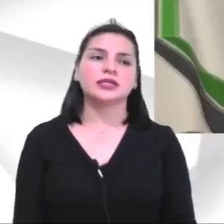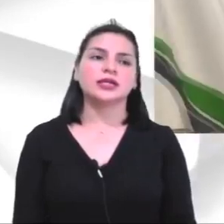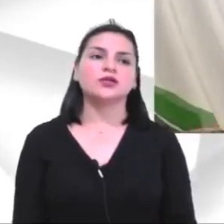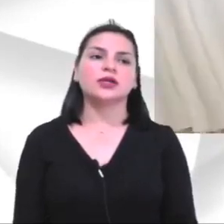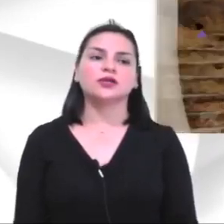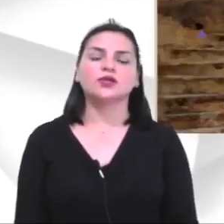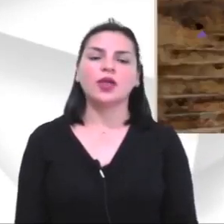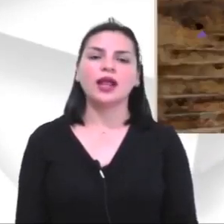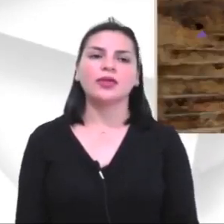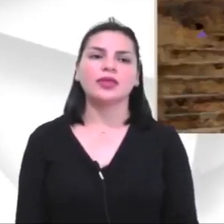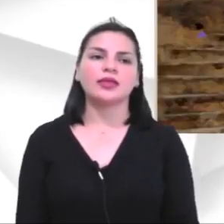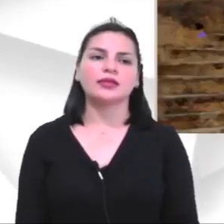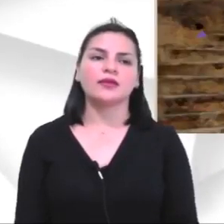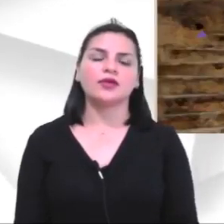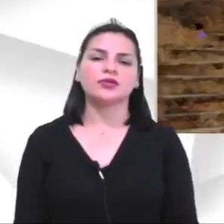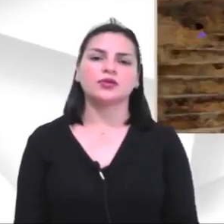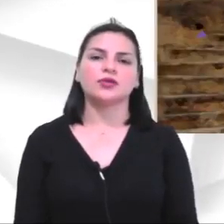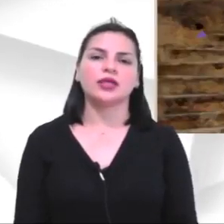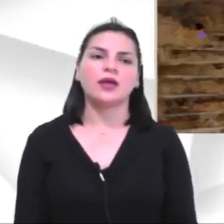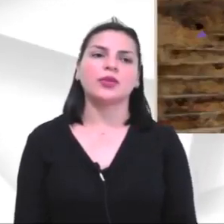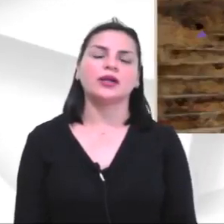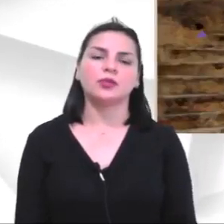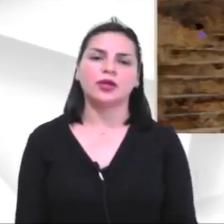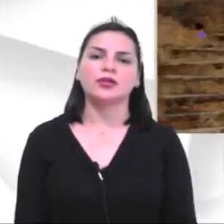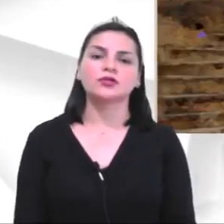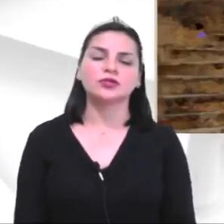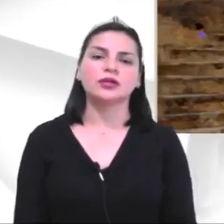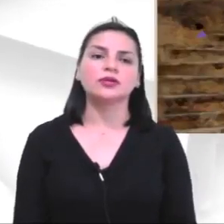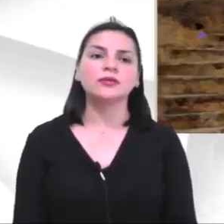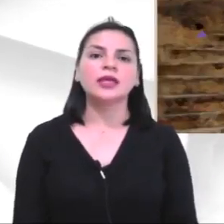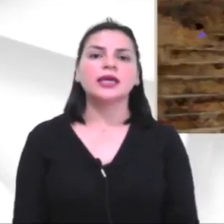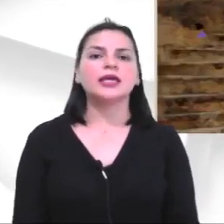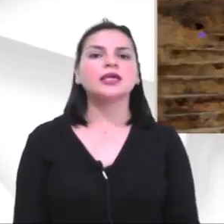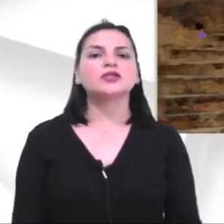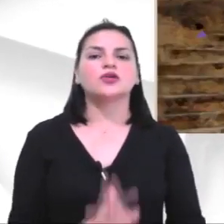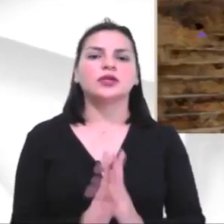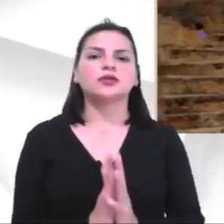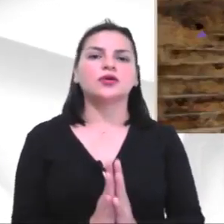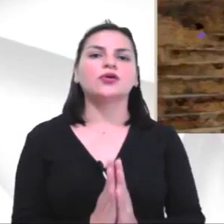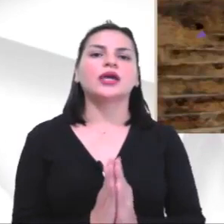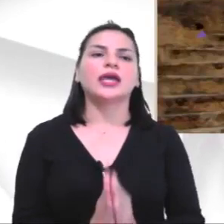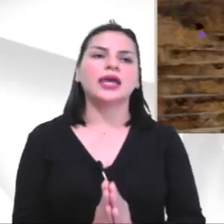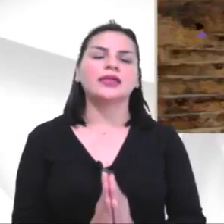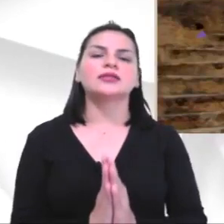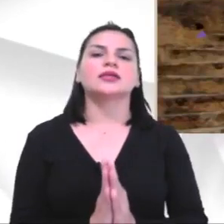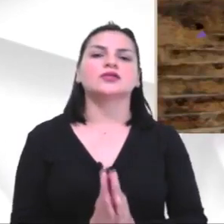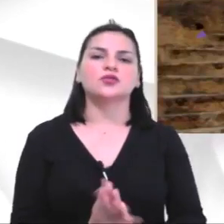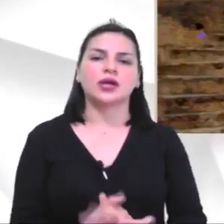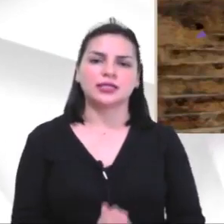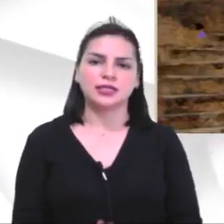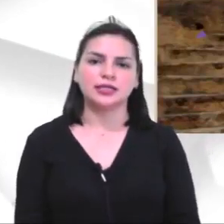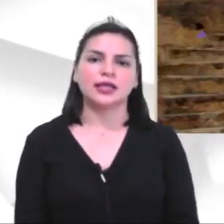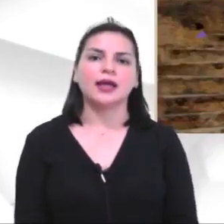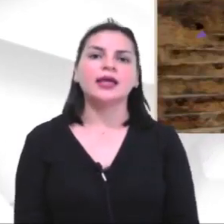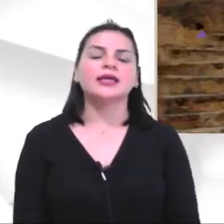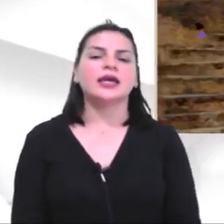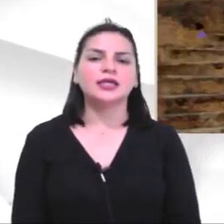que sigan tomando todas las medidas de bioseguridad para el cuidado de su salud. Y sobre todo, quédense en su